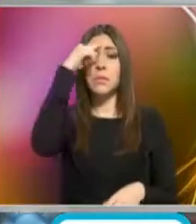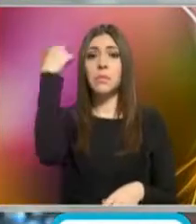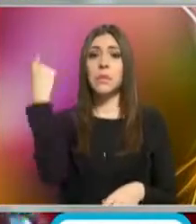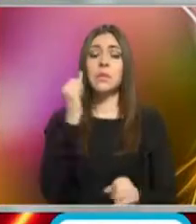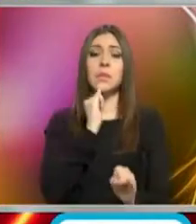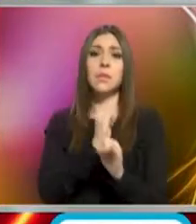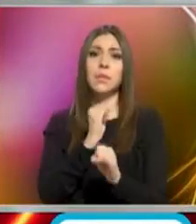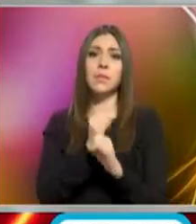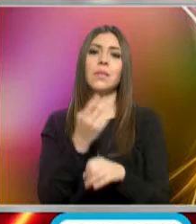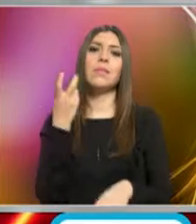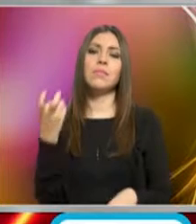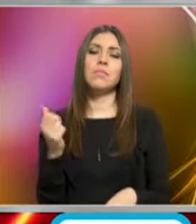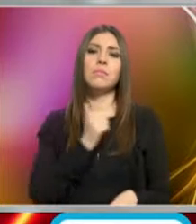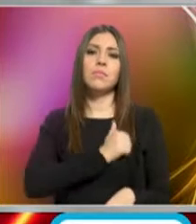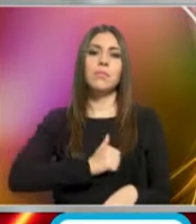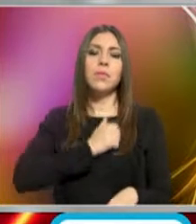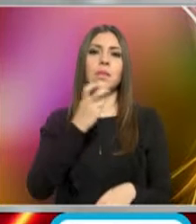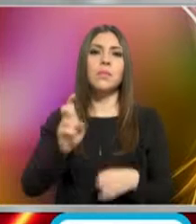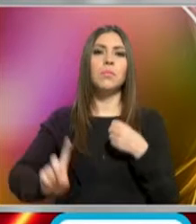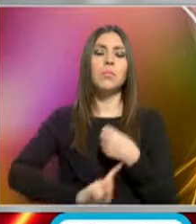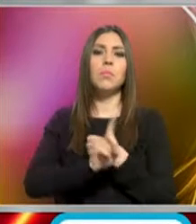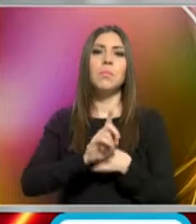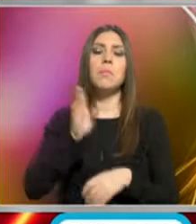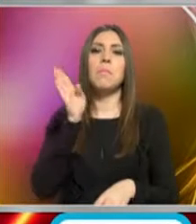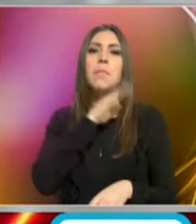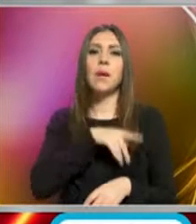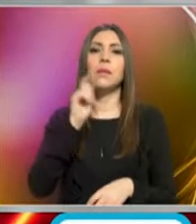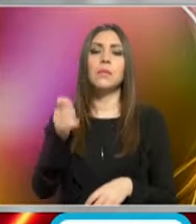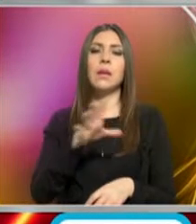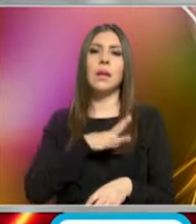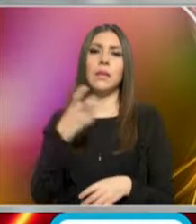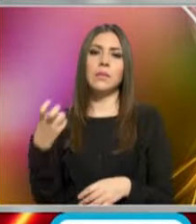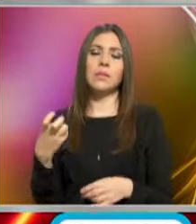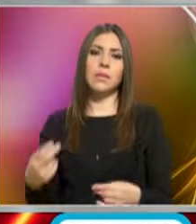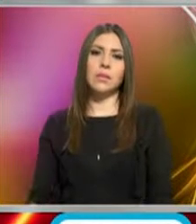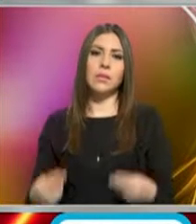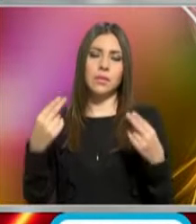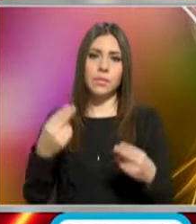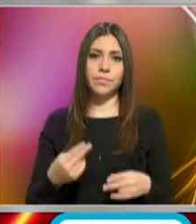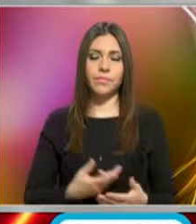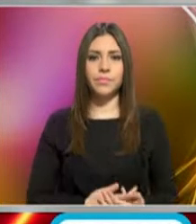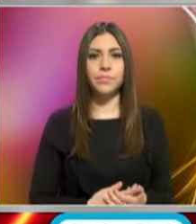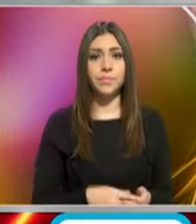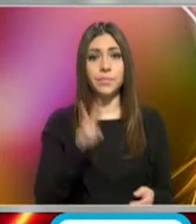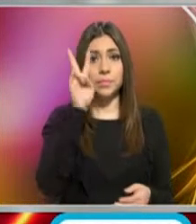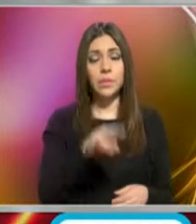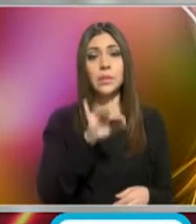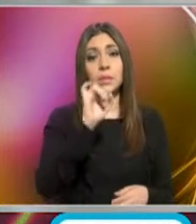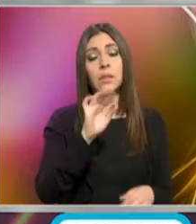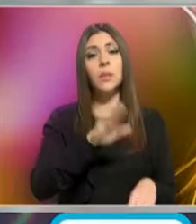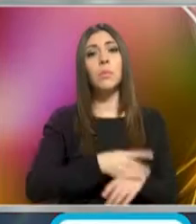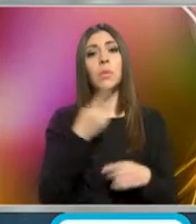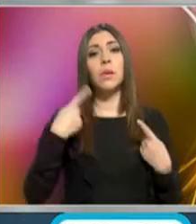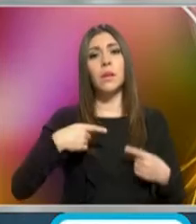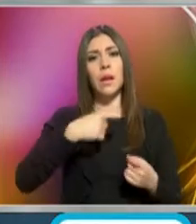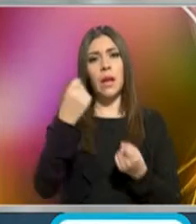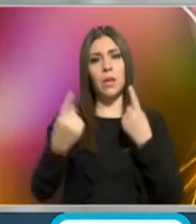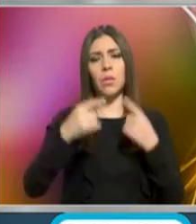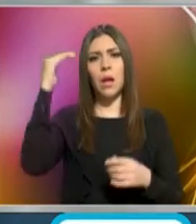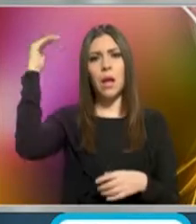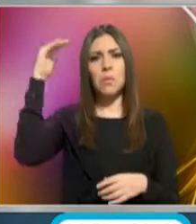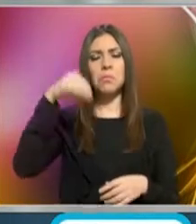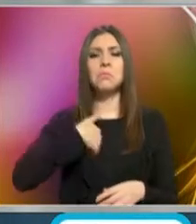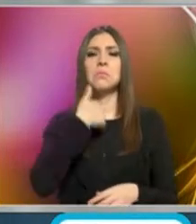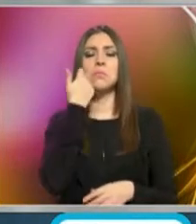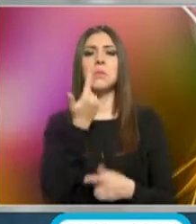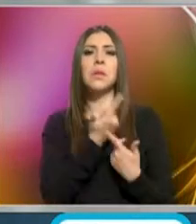digamos, una de las desventajas o las implicaciones negativas de esta gran industria. Claro, porque finalmente como adultos podemos elegir qué queremos